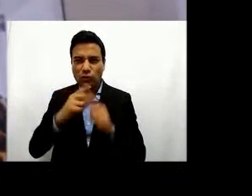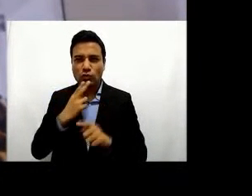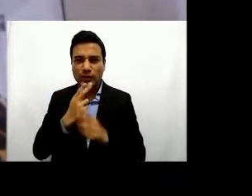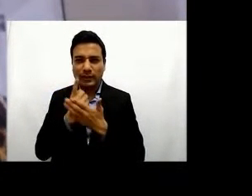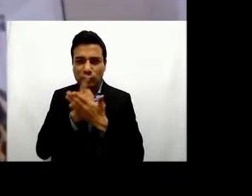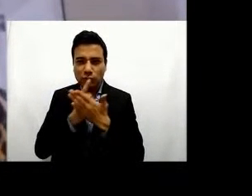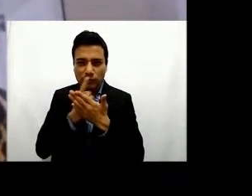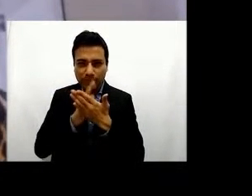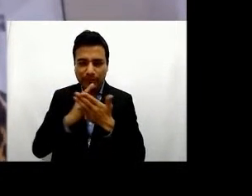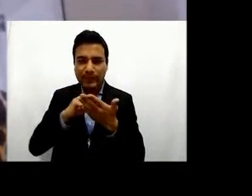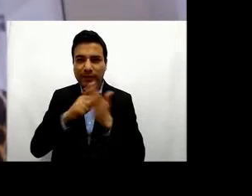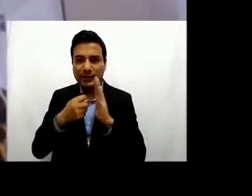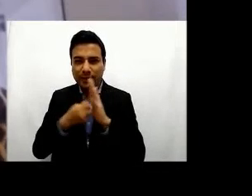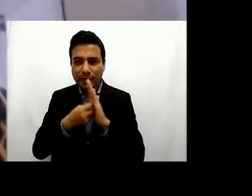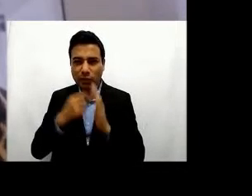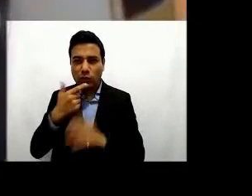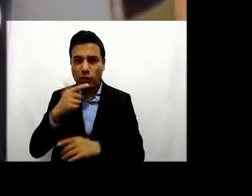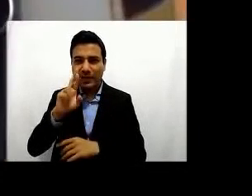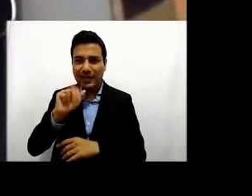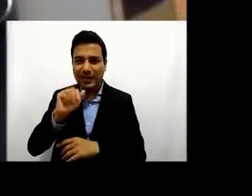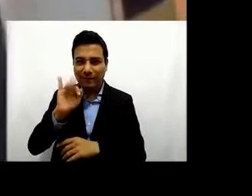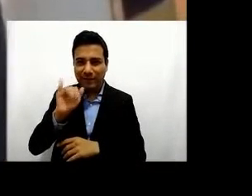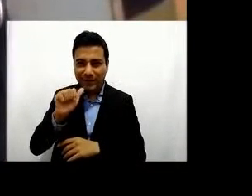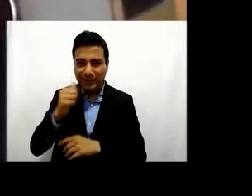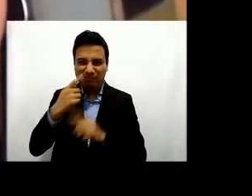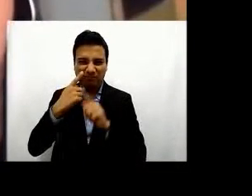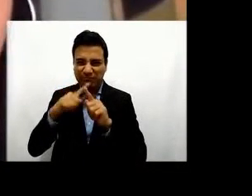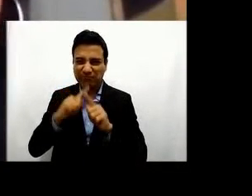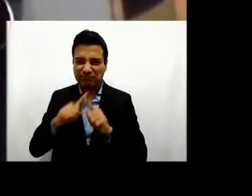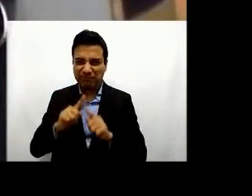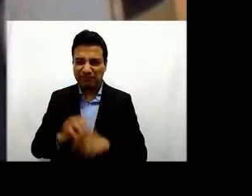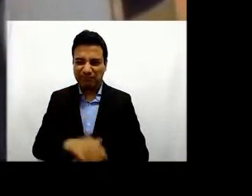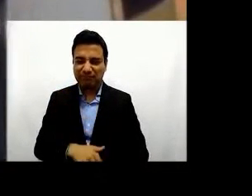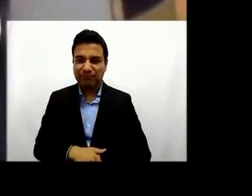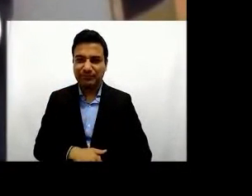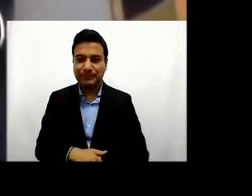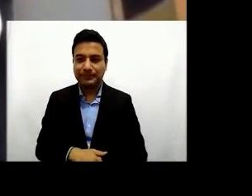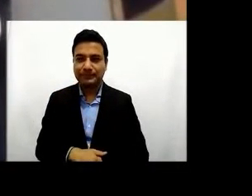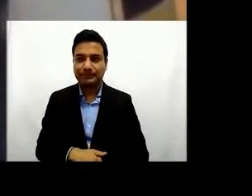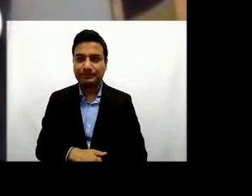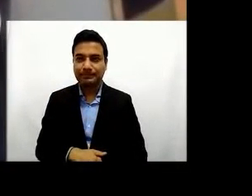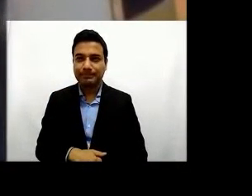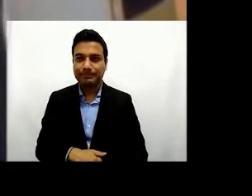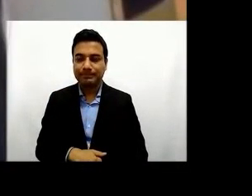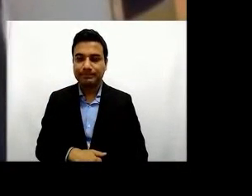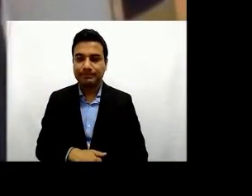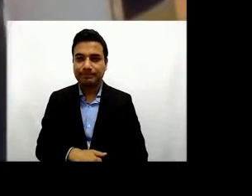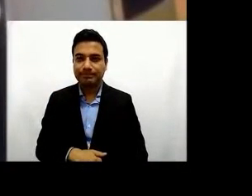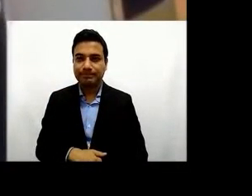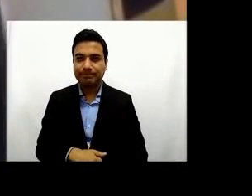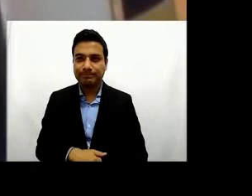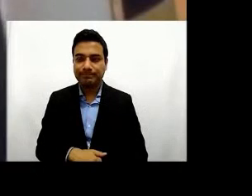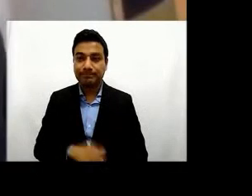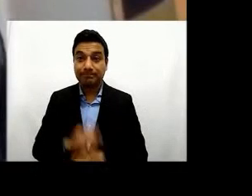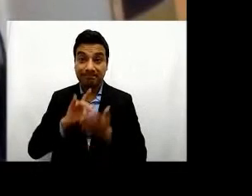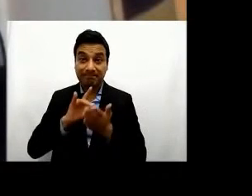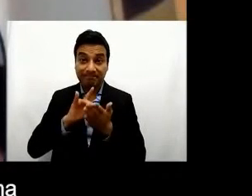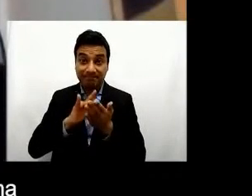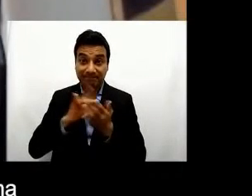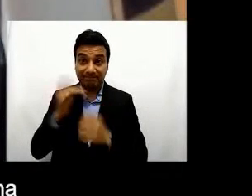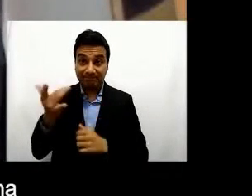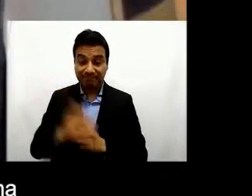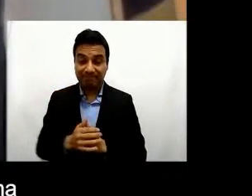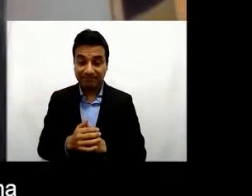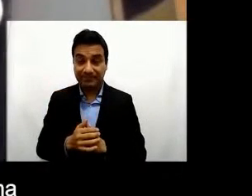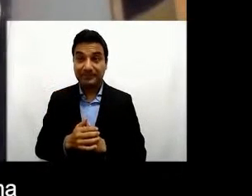etnografía y otros métodos. Camila, bienvenidos a todas, a todos a este panel. Me gustaría nada